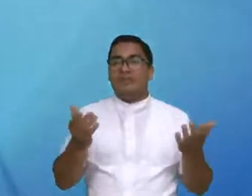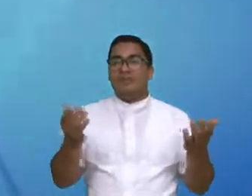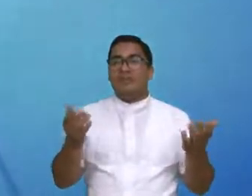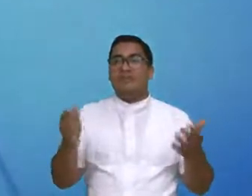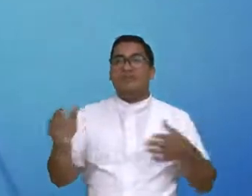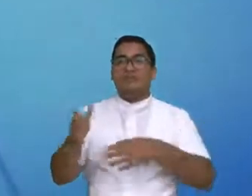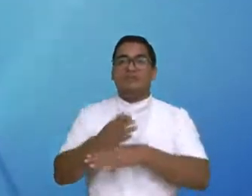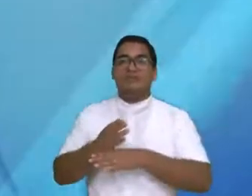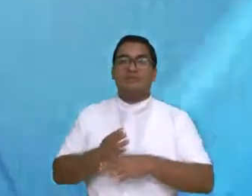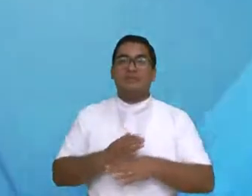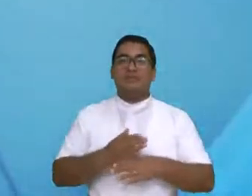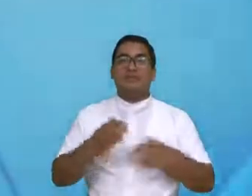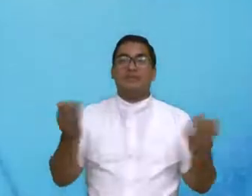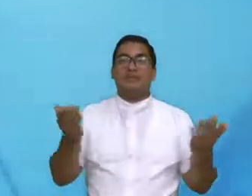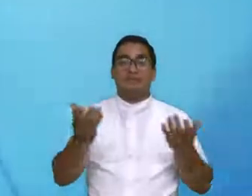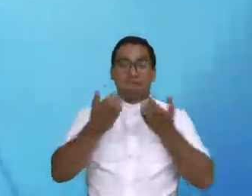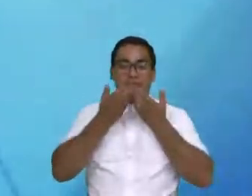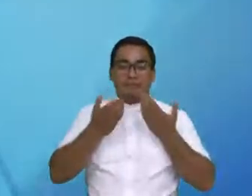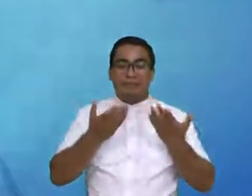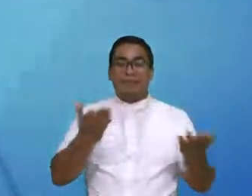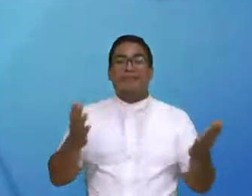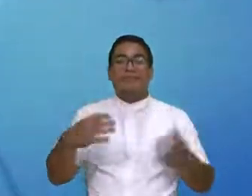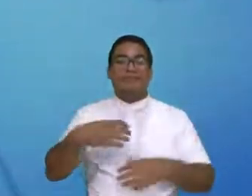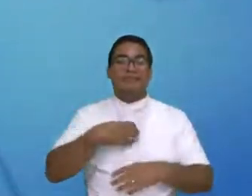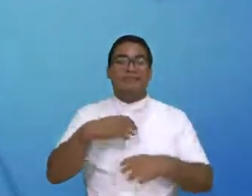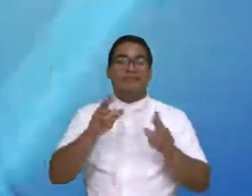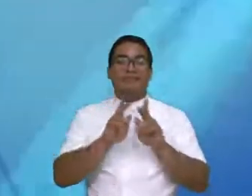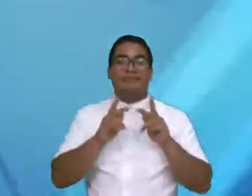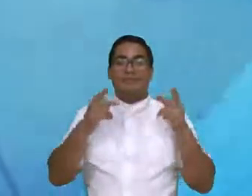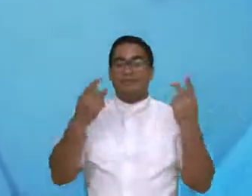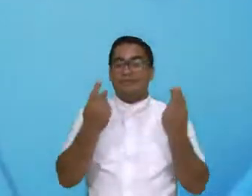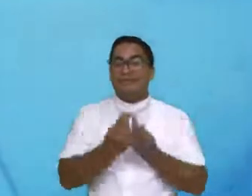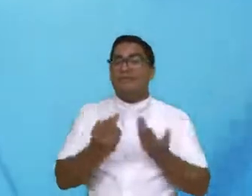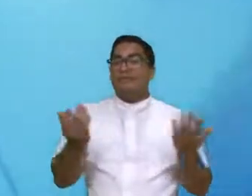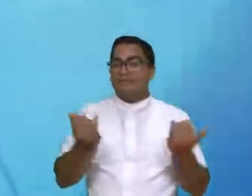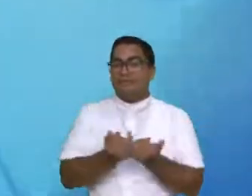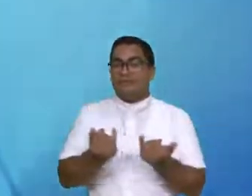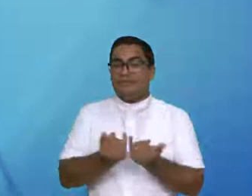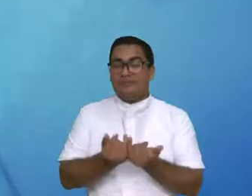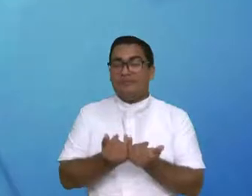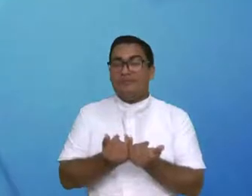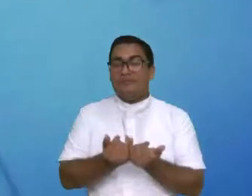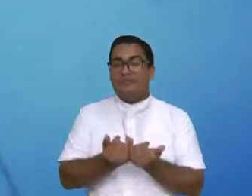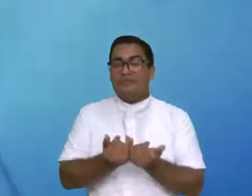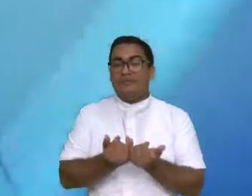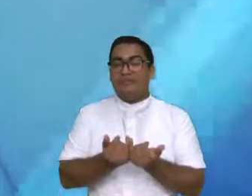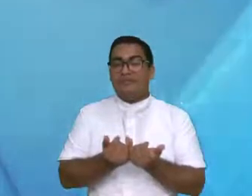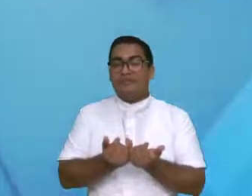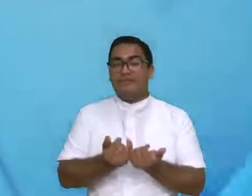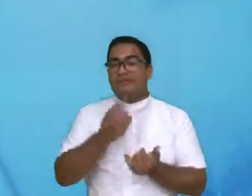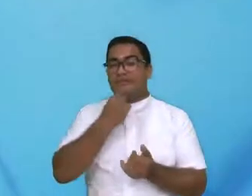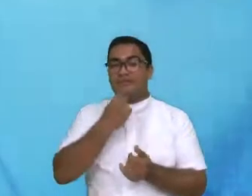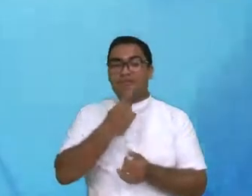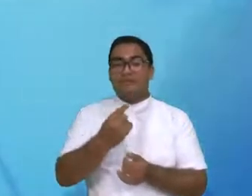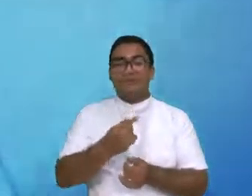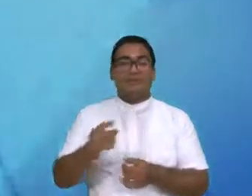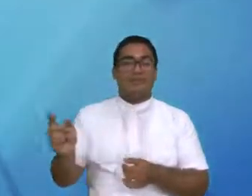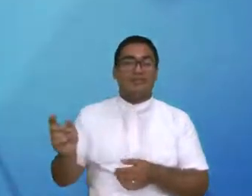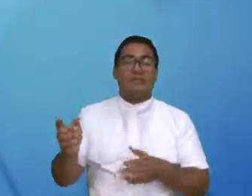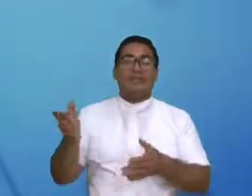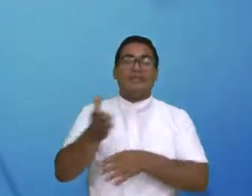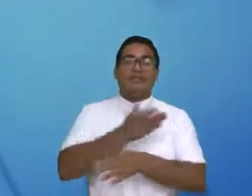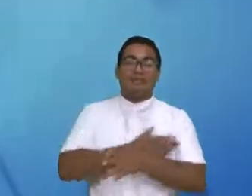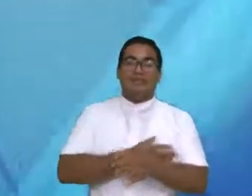actualizando las informaciones a nuestro pueblo y al mismo tiempo reiterando que no hemos establecido